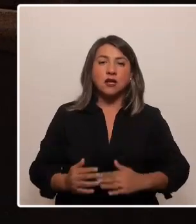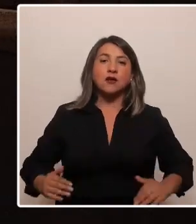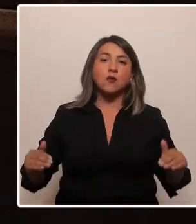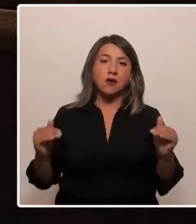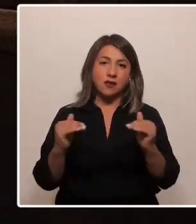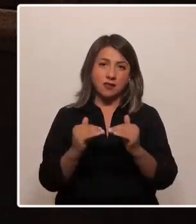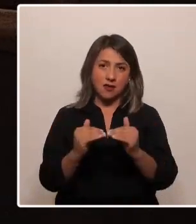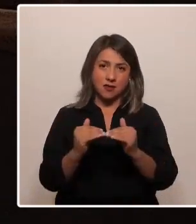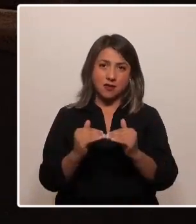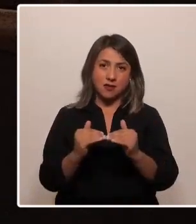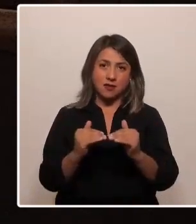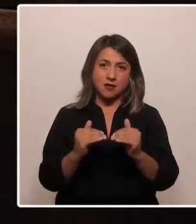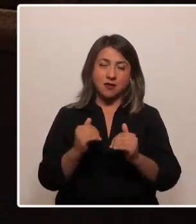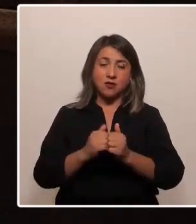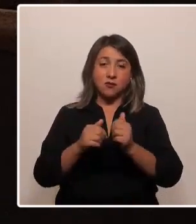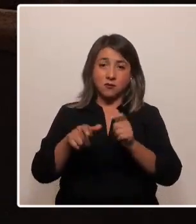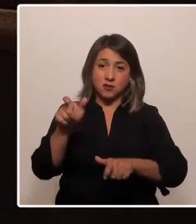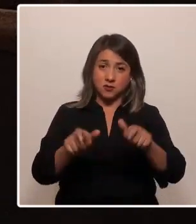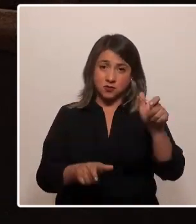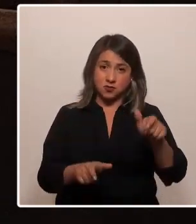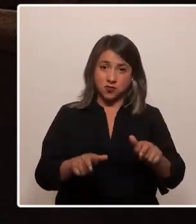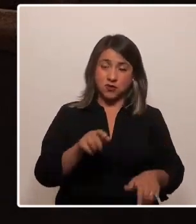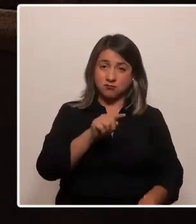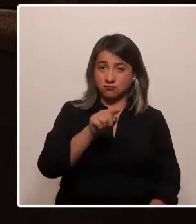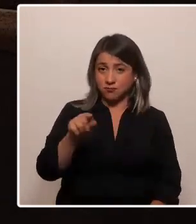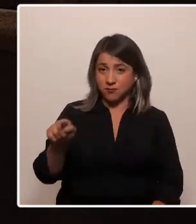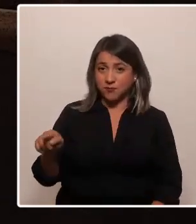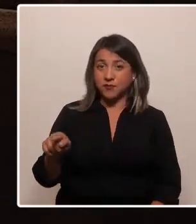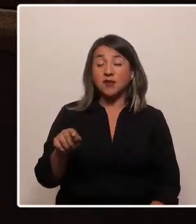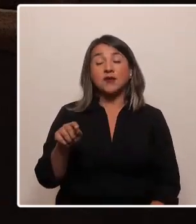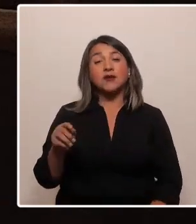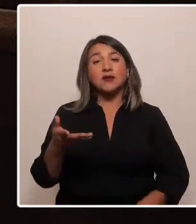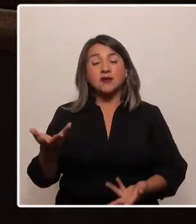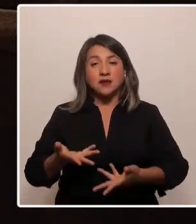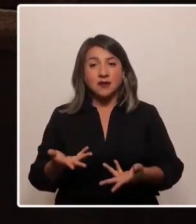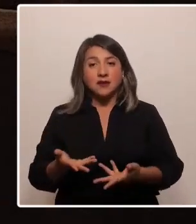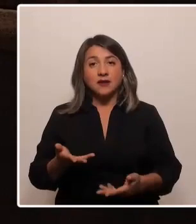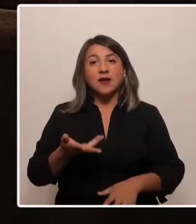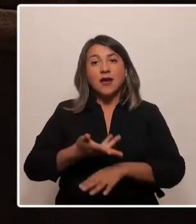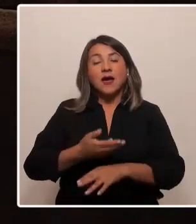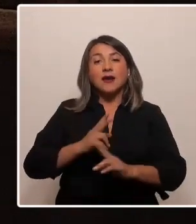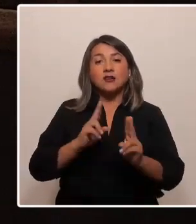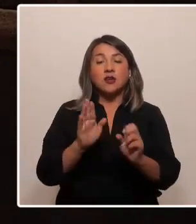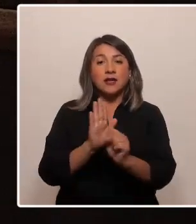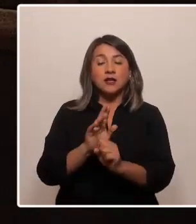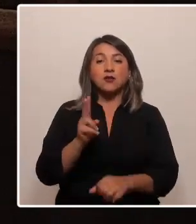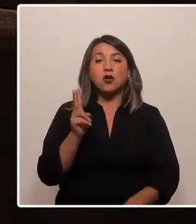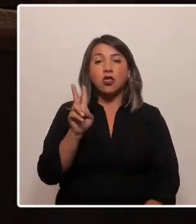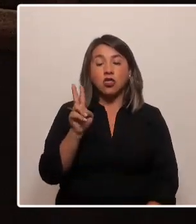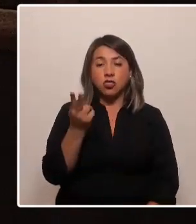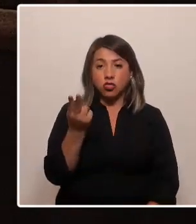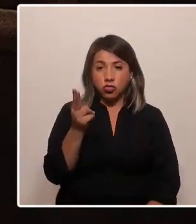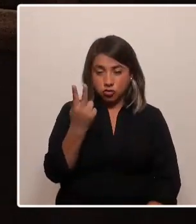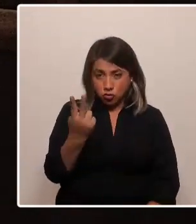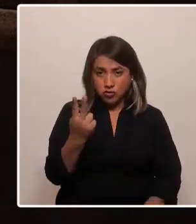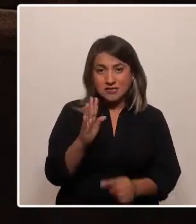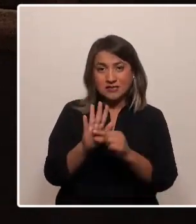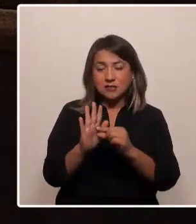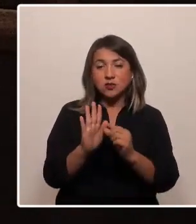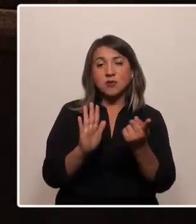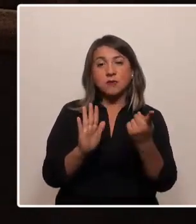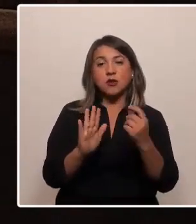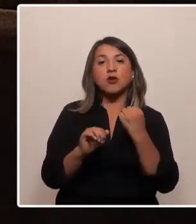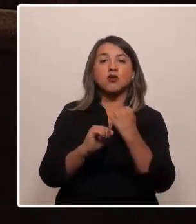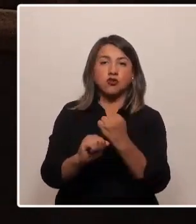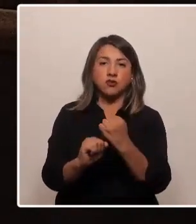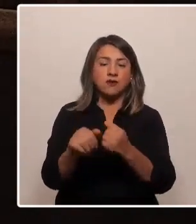de condiciones con sus empleadores. Mi solitario reparo dice relación con el artículo 12, inciso primero, que lo votaré en contra,